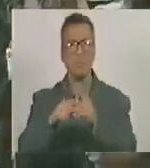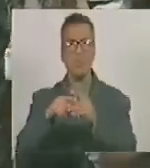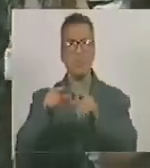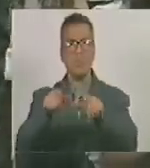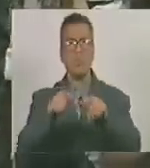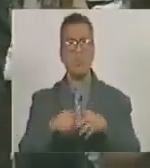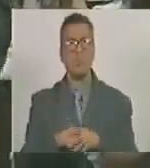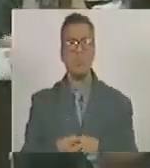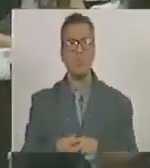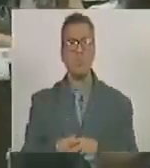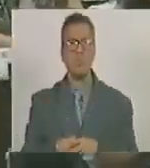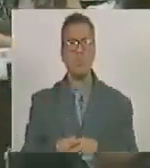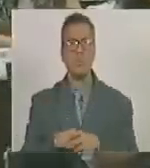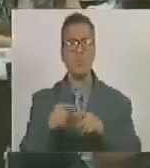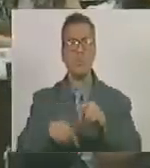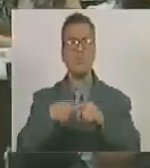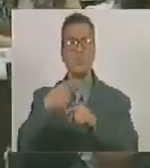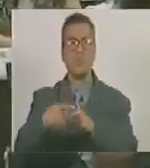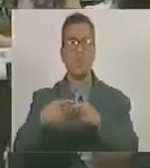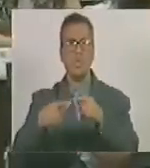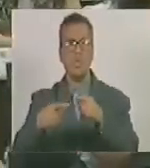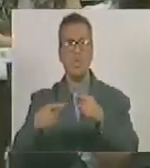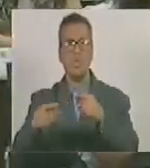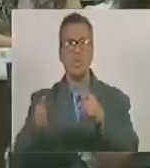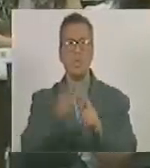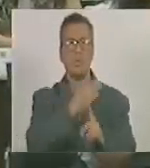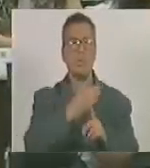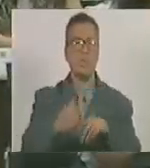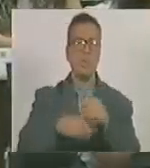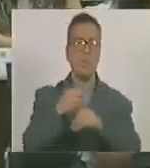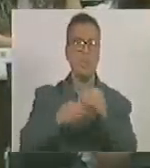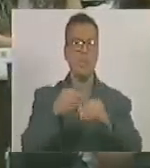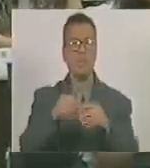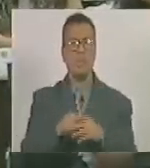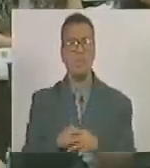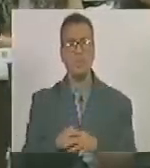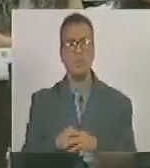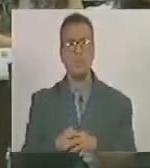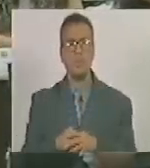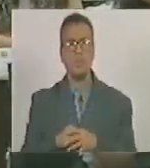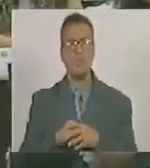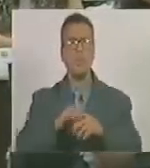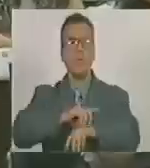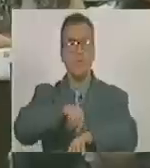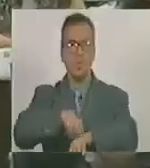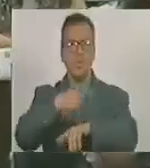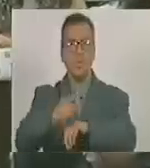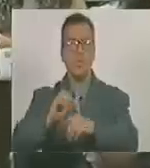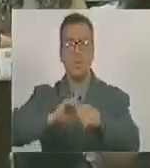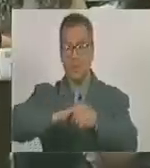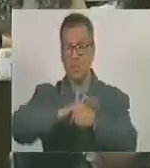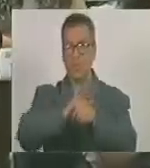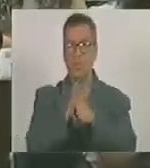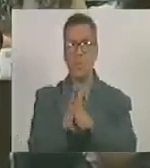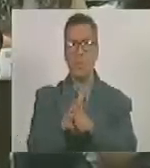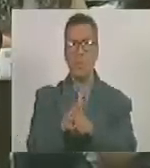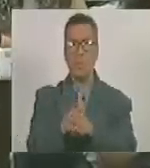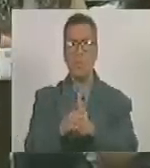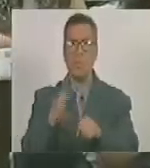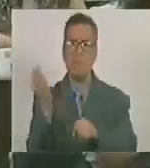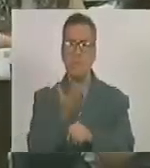patria después de la agresión brutal a la que ha sido sometida, después de una pandemia que ha